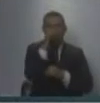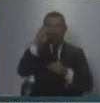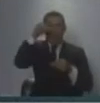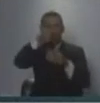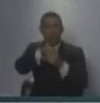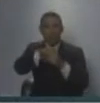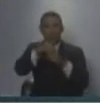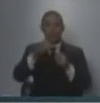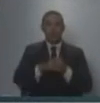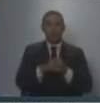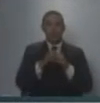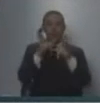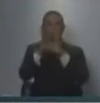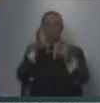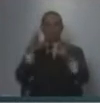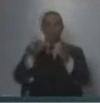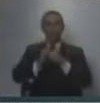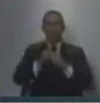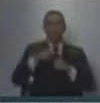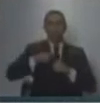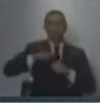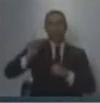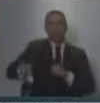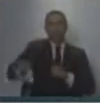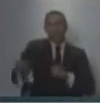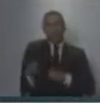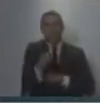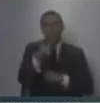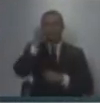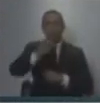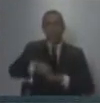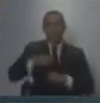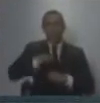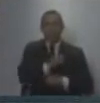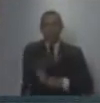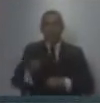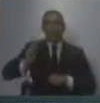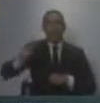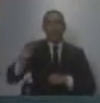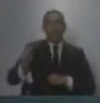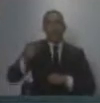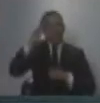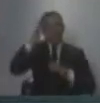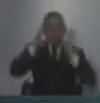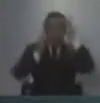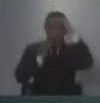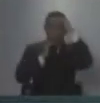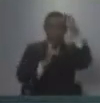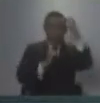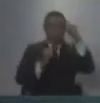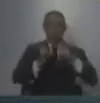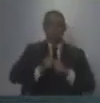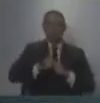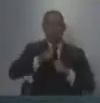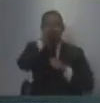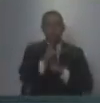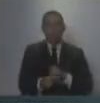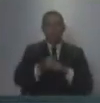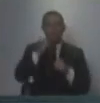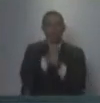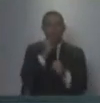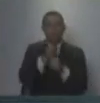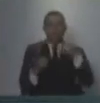transporte público y taxis, en atención a las solicitudes de los profesionales del volante. Le dimos continuidad a la entrega de los